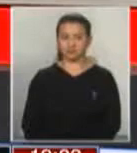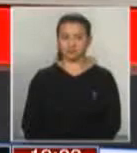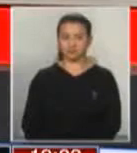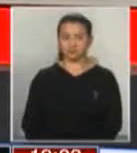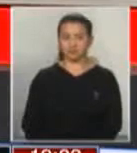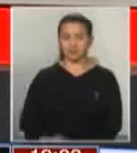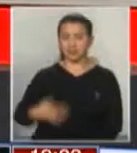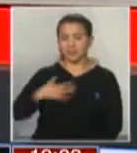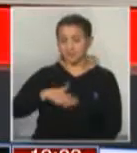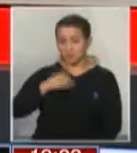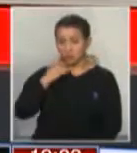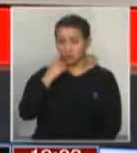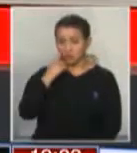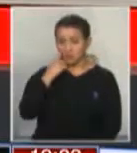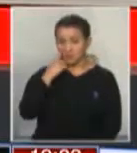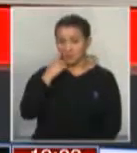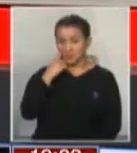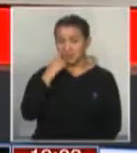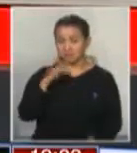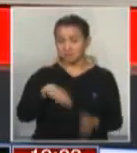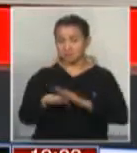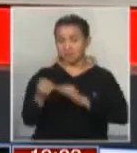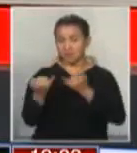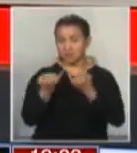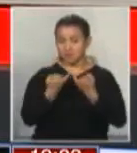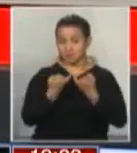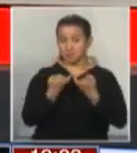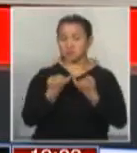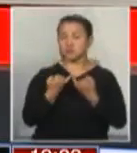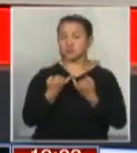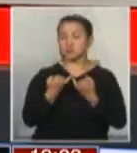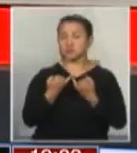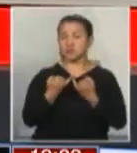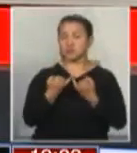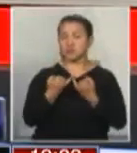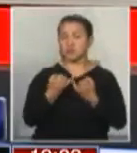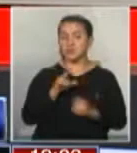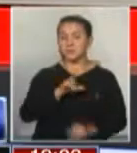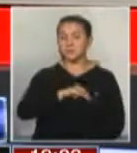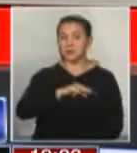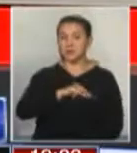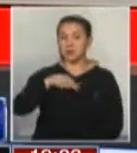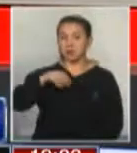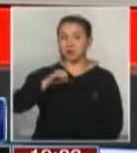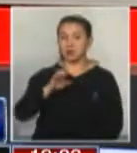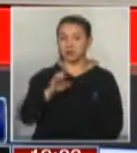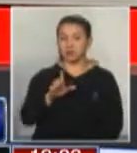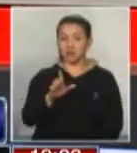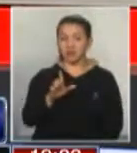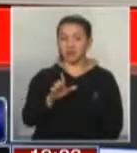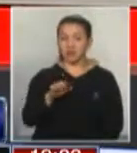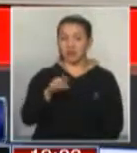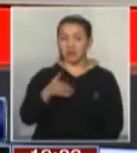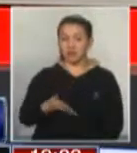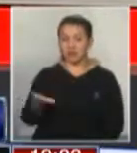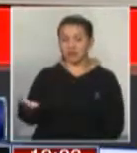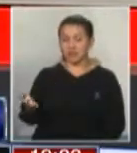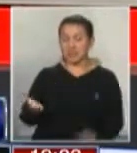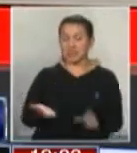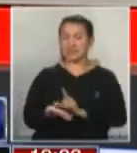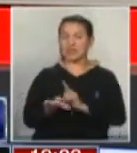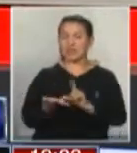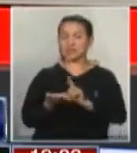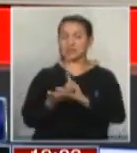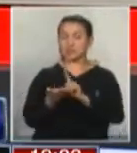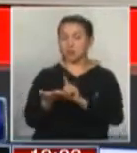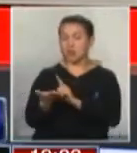bueno queremos conocer más sobre la reciente entrega del premio nobel de literatura se encuentra el estudio mauricio